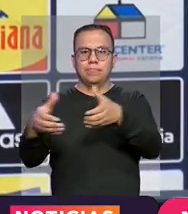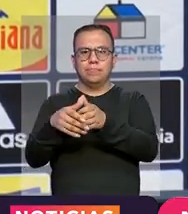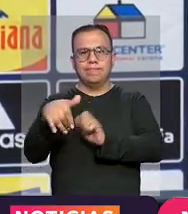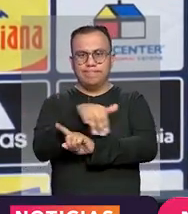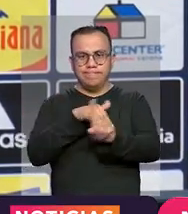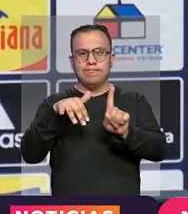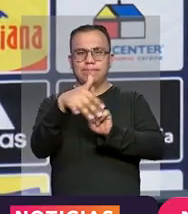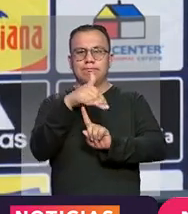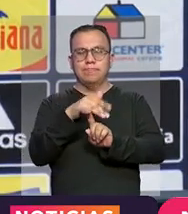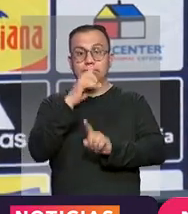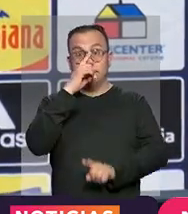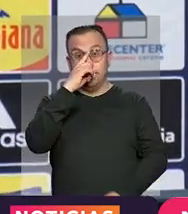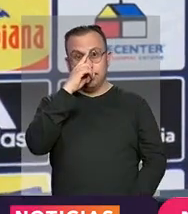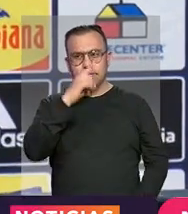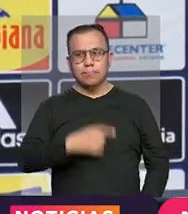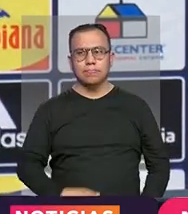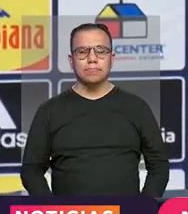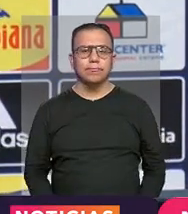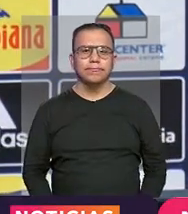ámbito